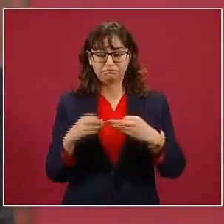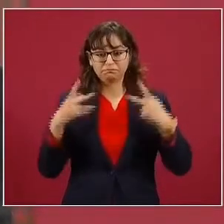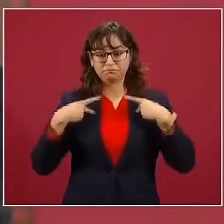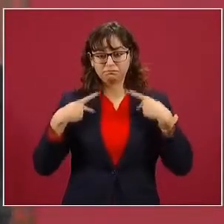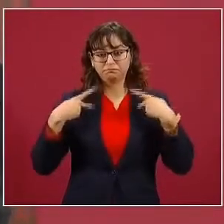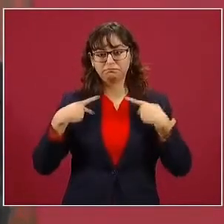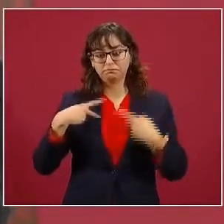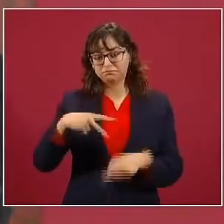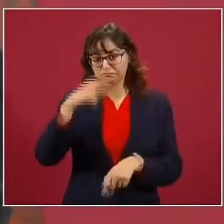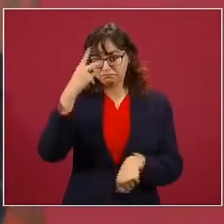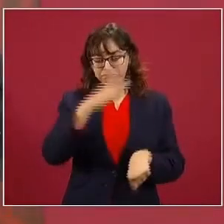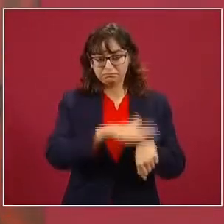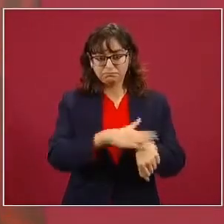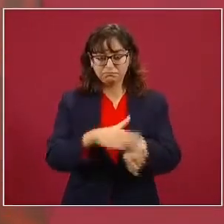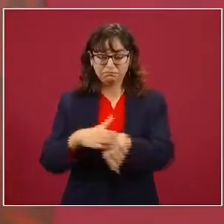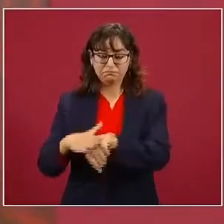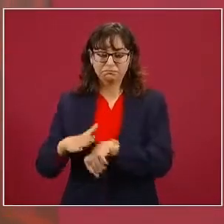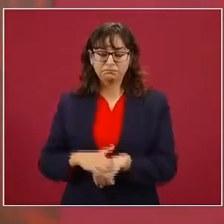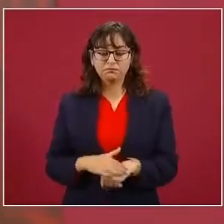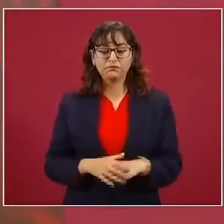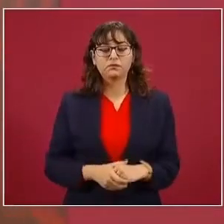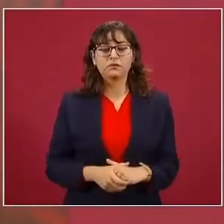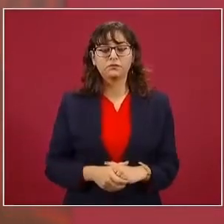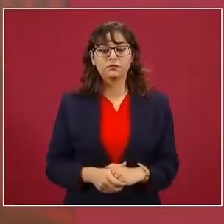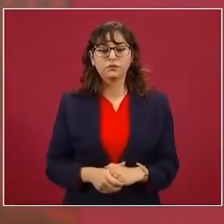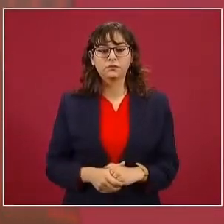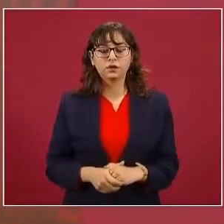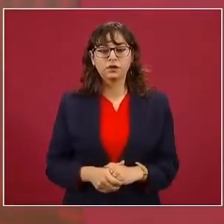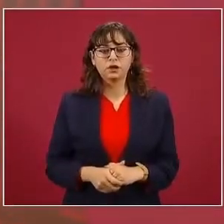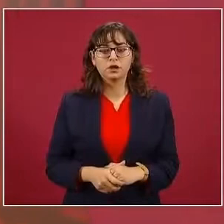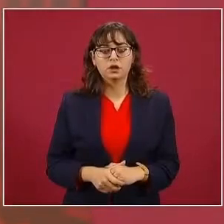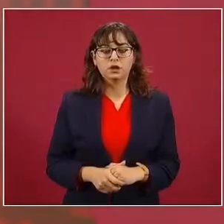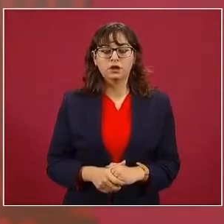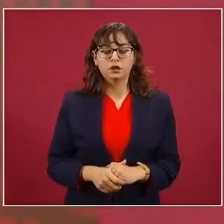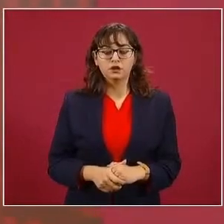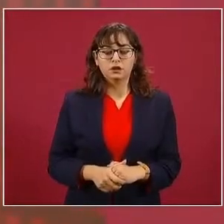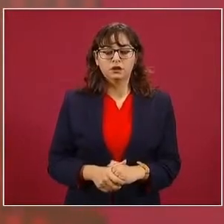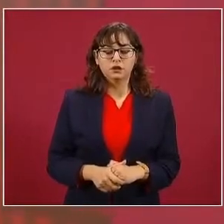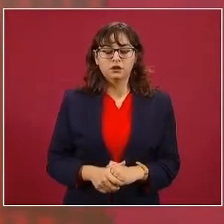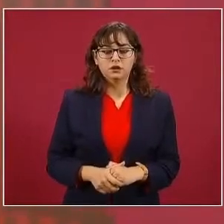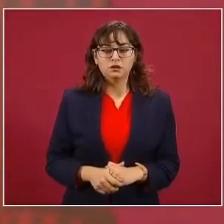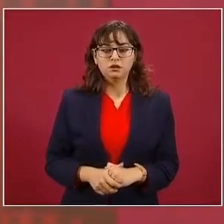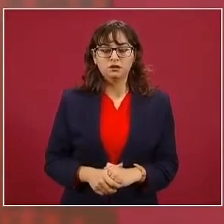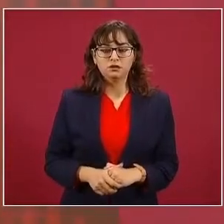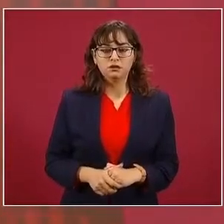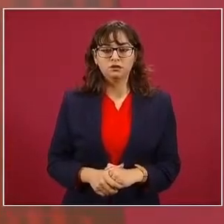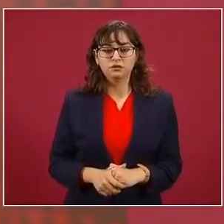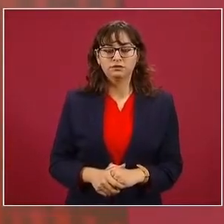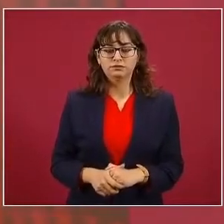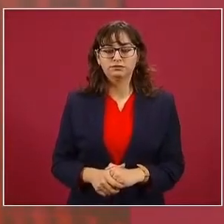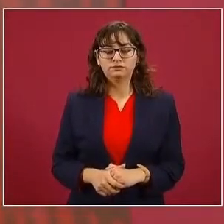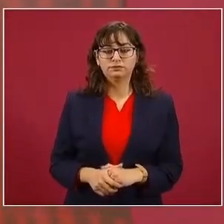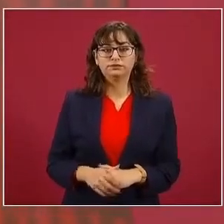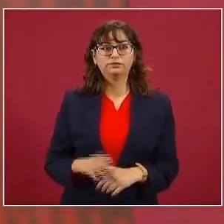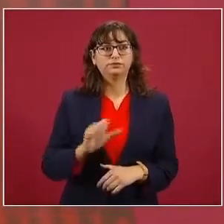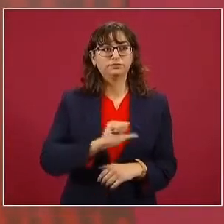mexicanos con relación a lo que está pasando en otros países,